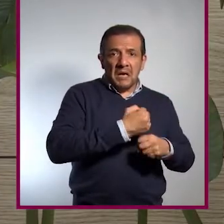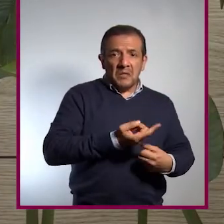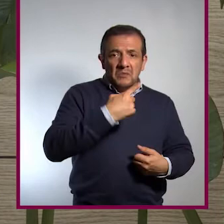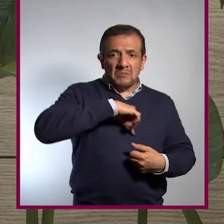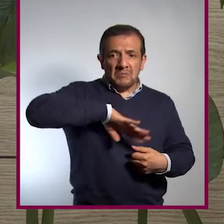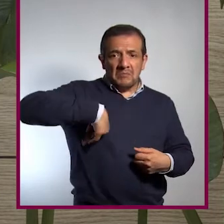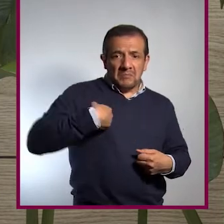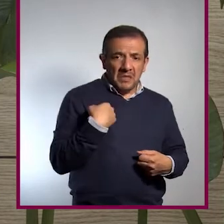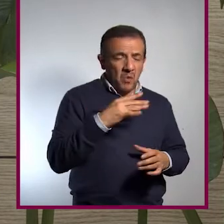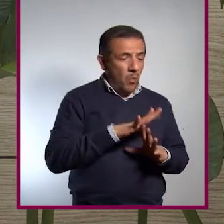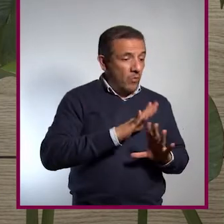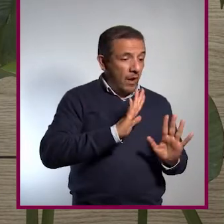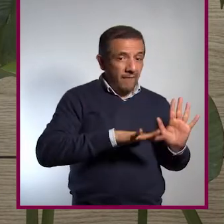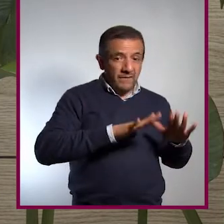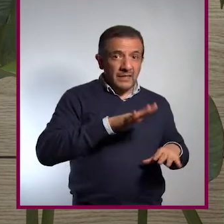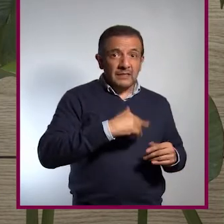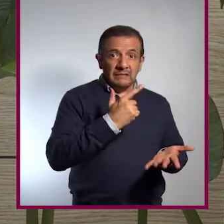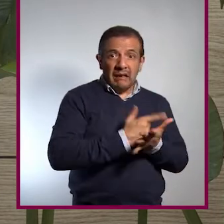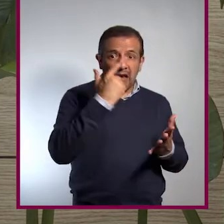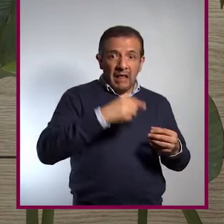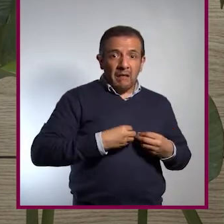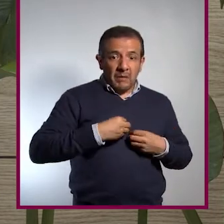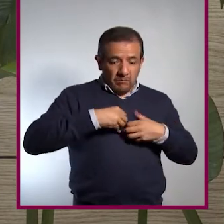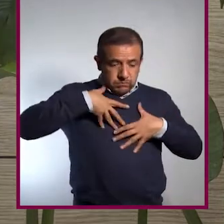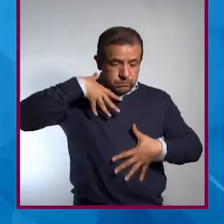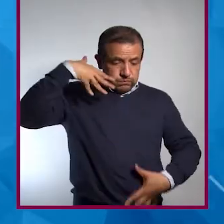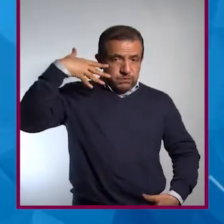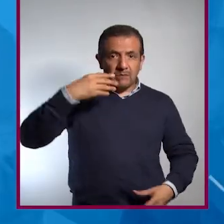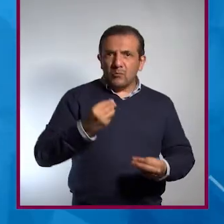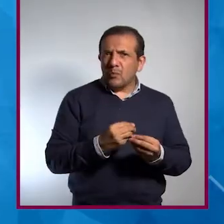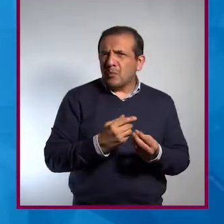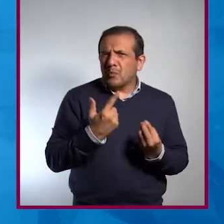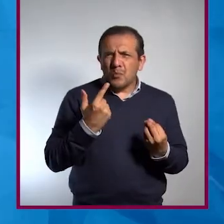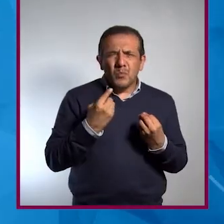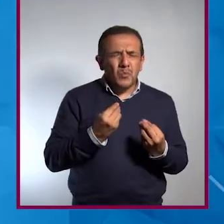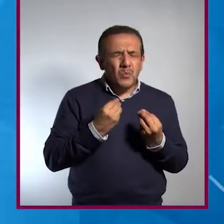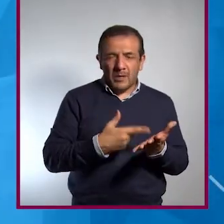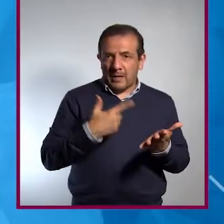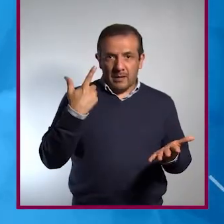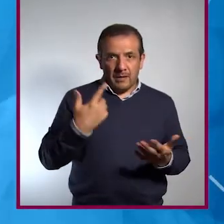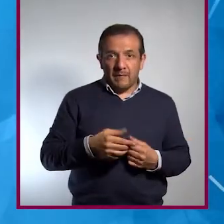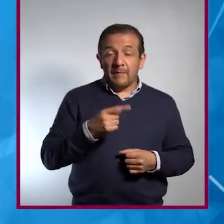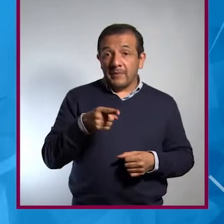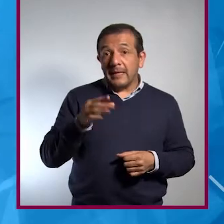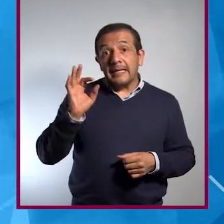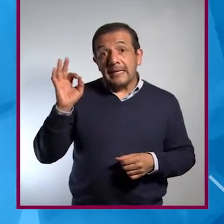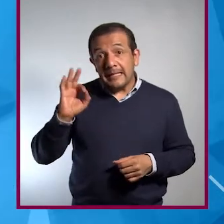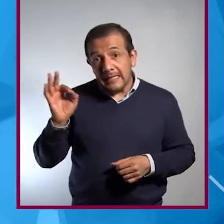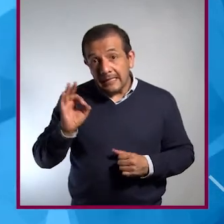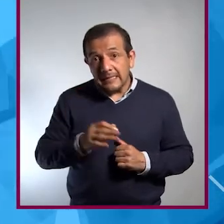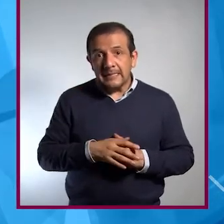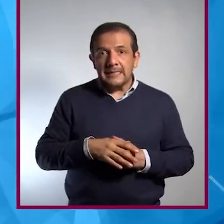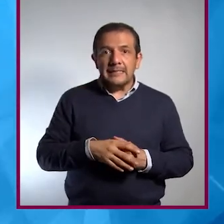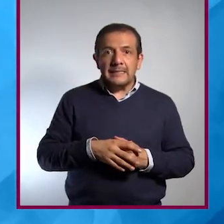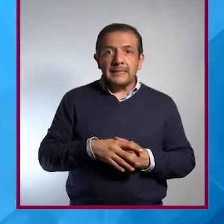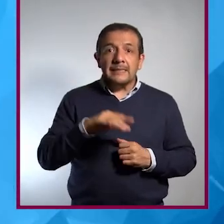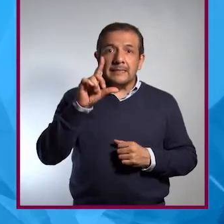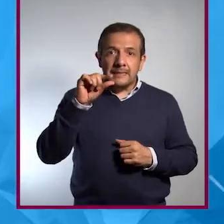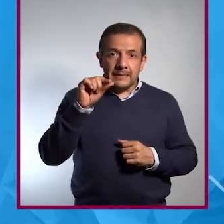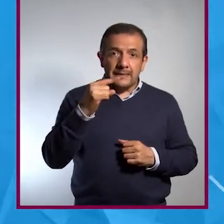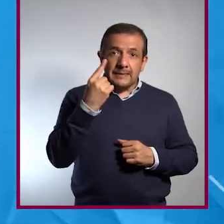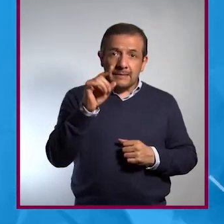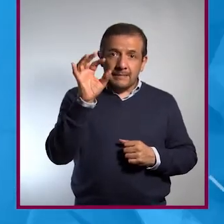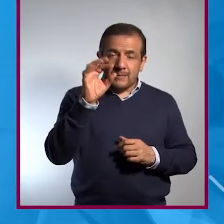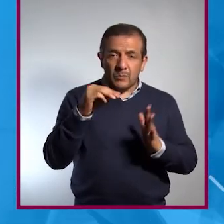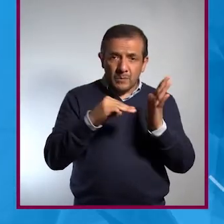o años, hasta que es muy grave y demasiado tarde. Según la Organización Mundial de la Salud, se estima que actualmente